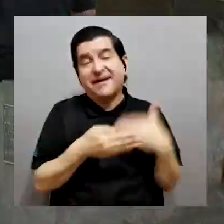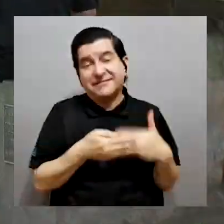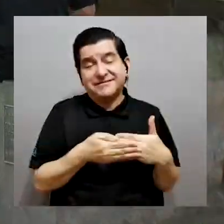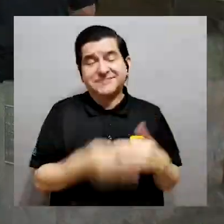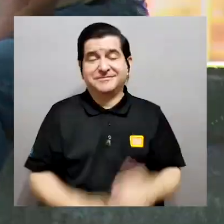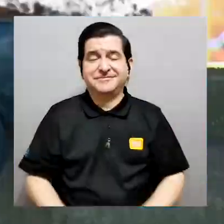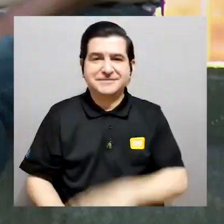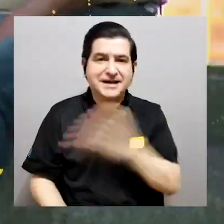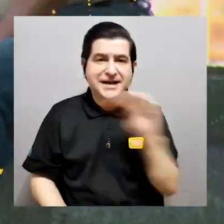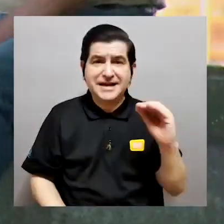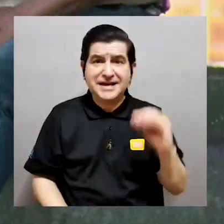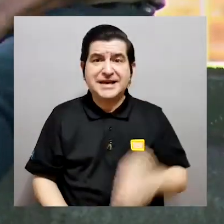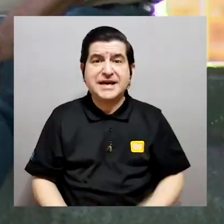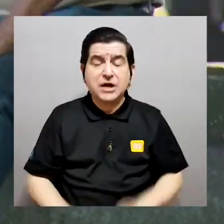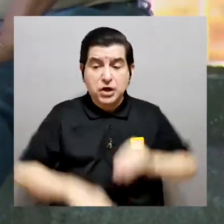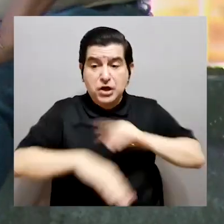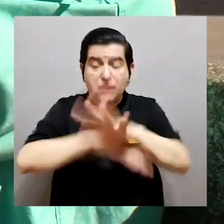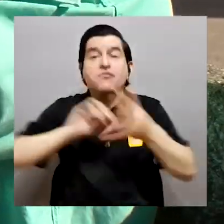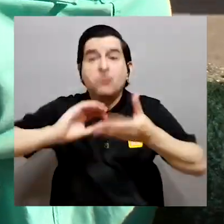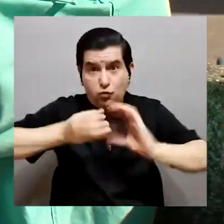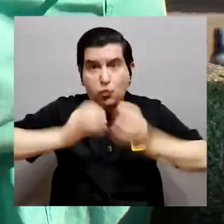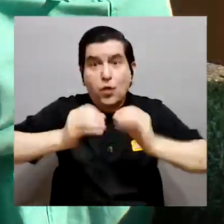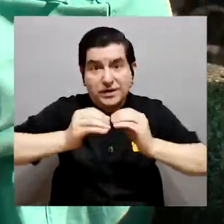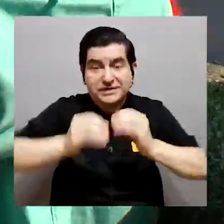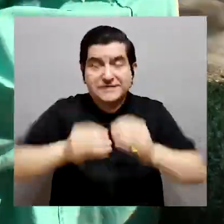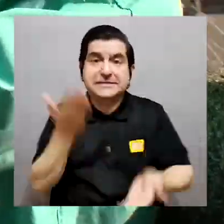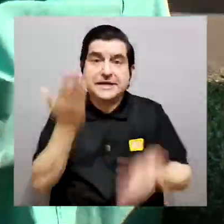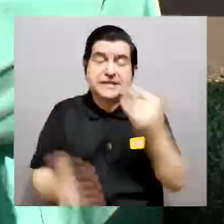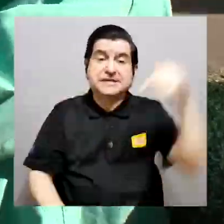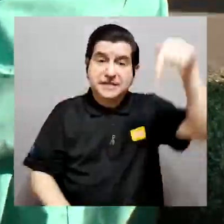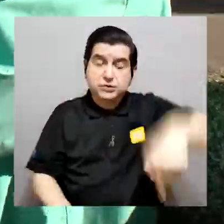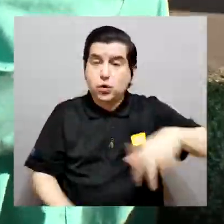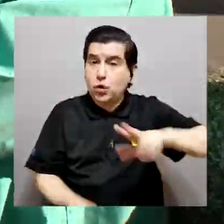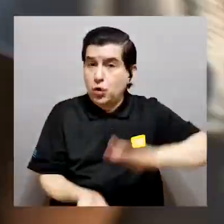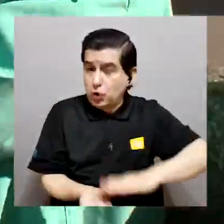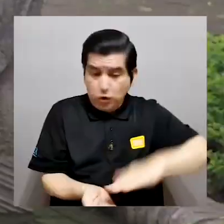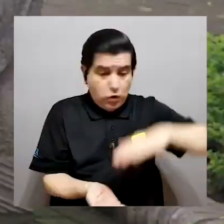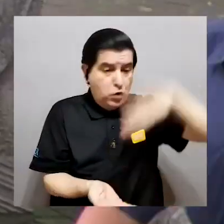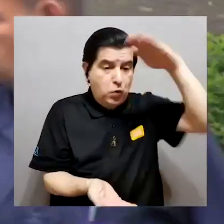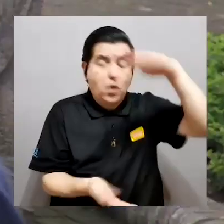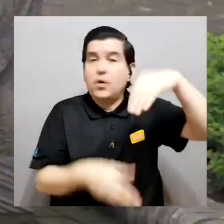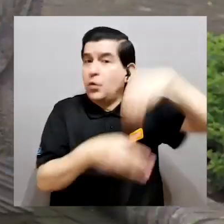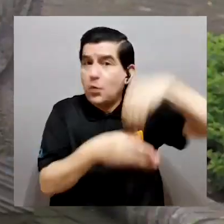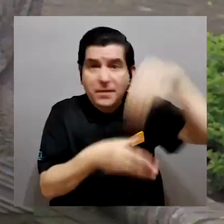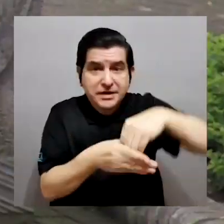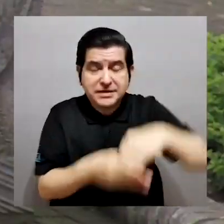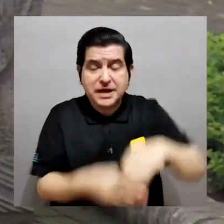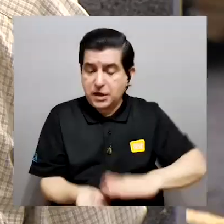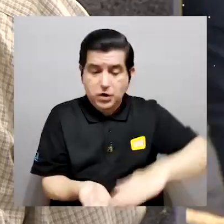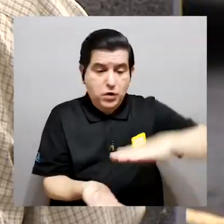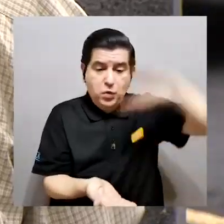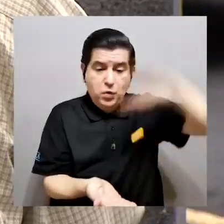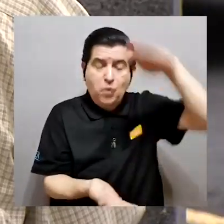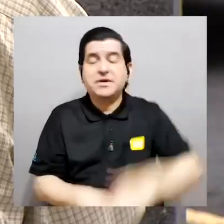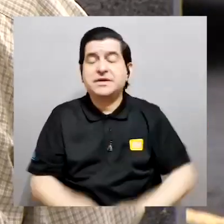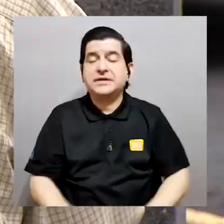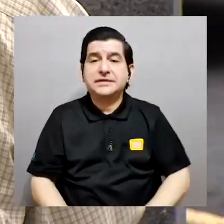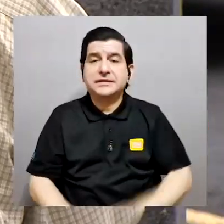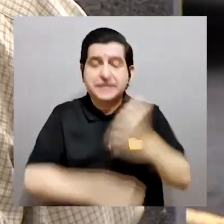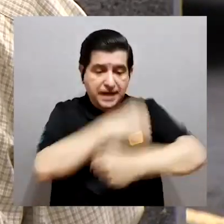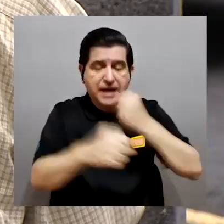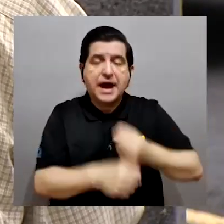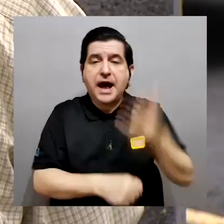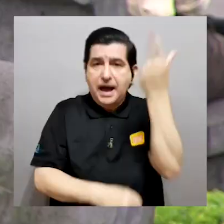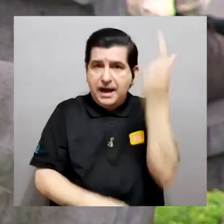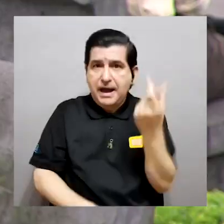Y lamentablemente esto tiene implicación numérica. Entonces probablemente si hoy no aumentamos las cuotas y no aumentamos la edad de retiro, en